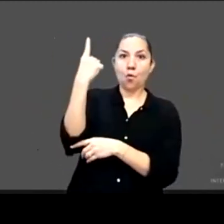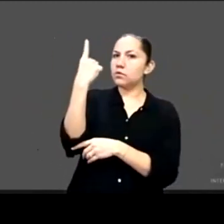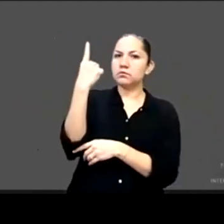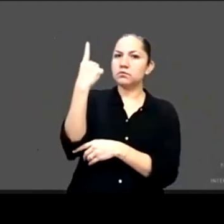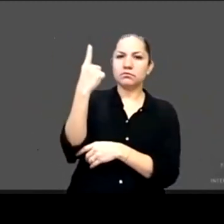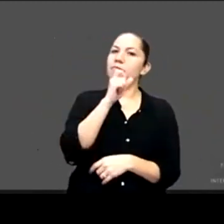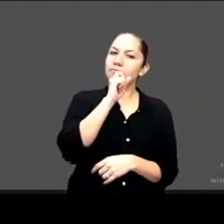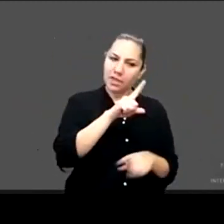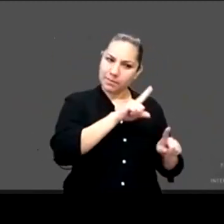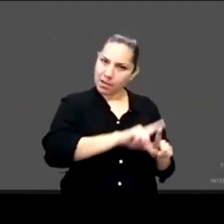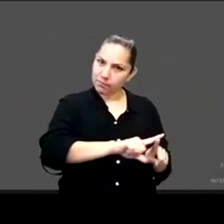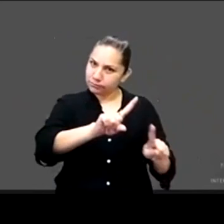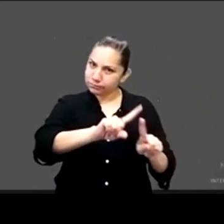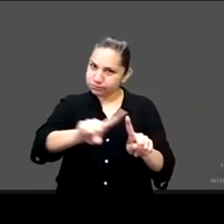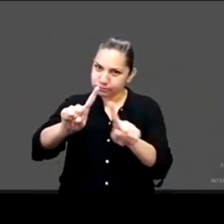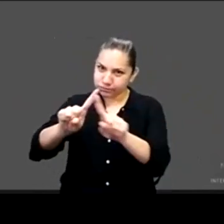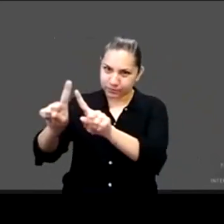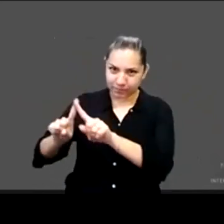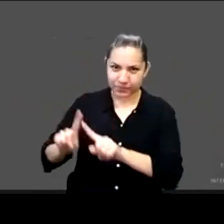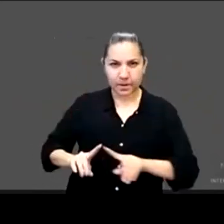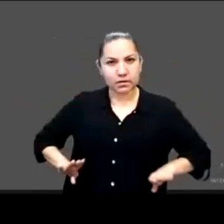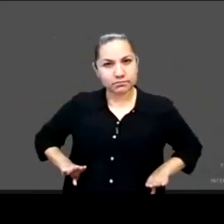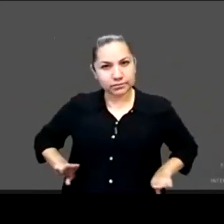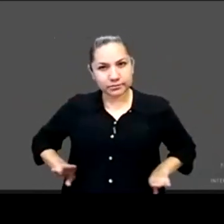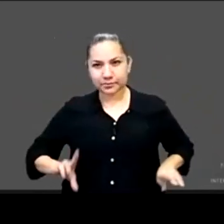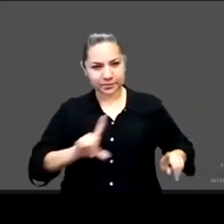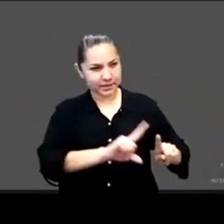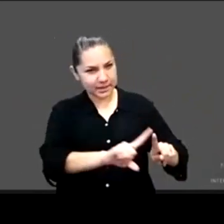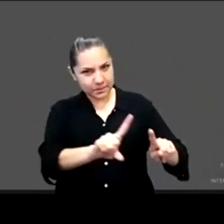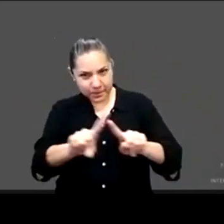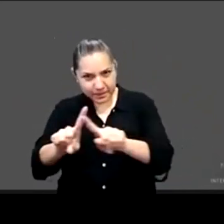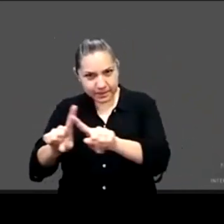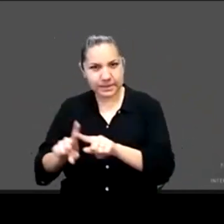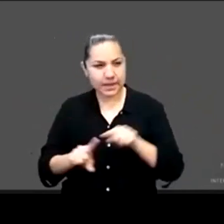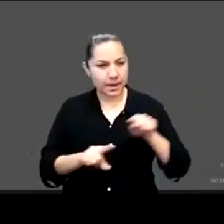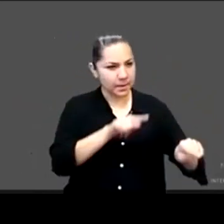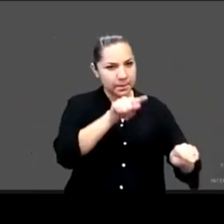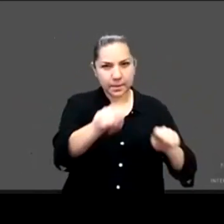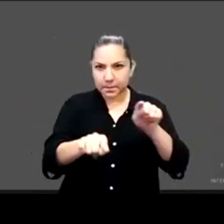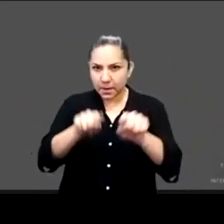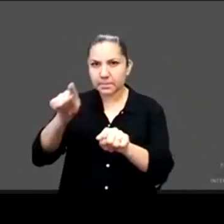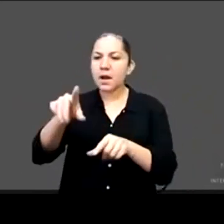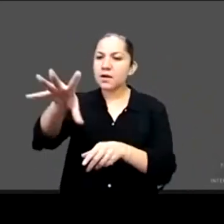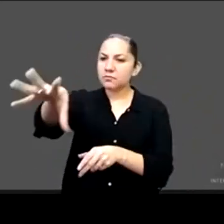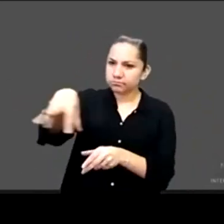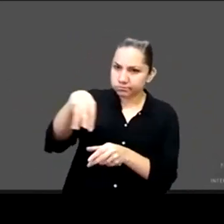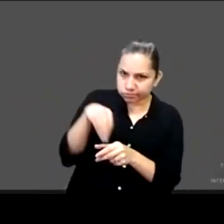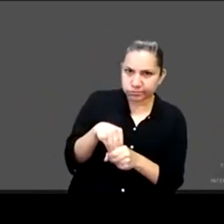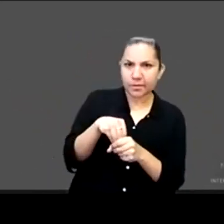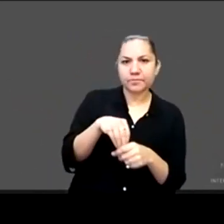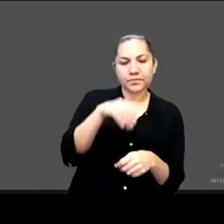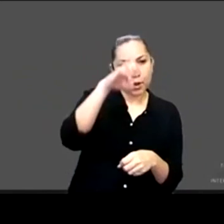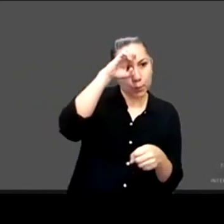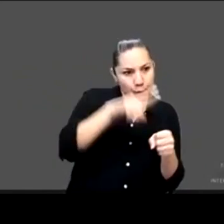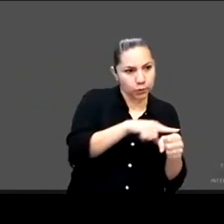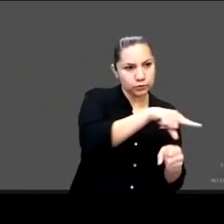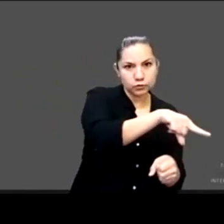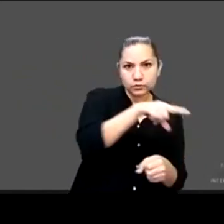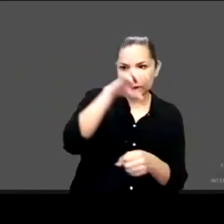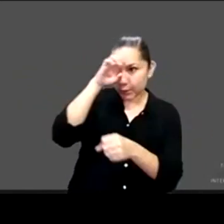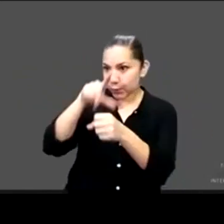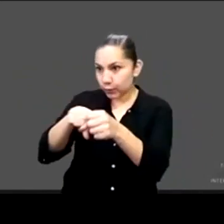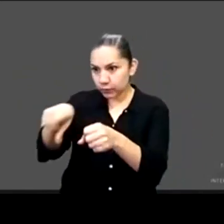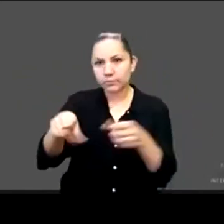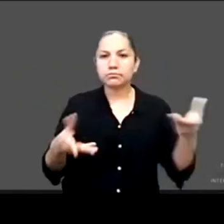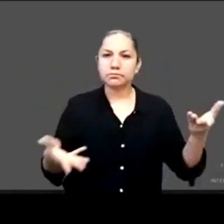las infancias. Pues nadie puede negar que tenemos infancias muy diversas en el país y muchas